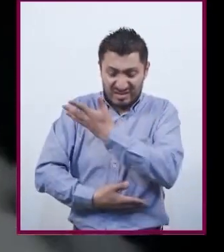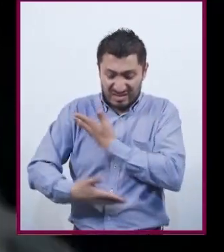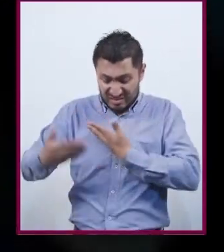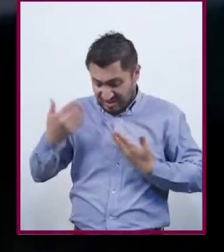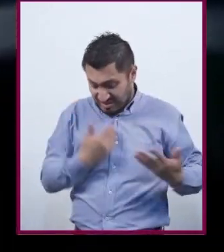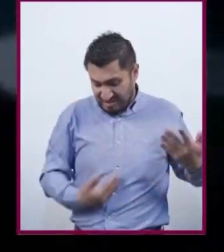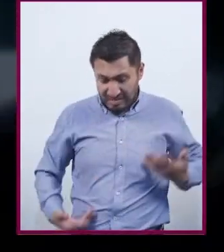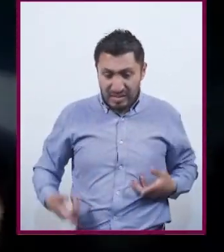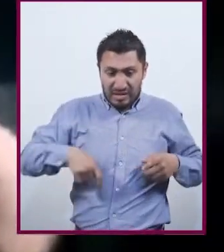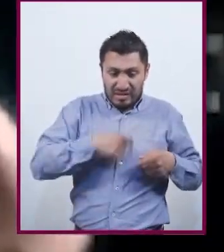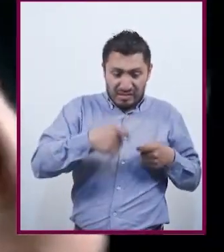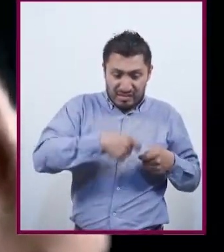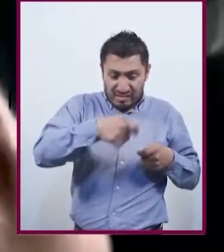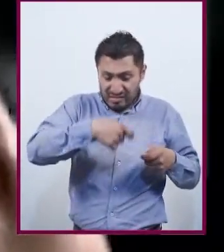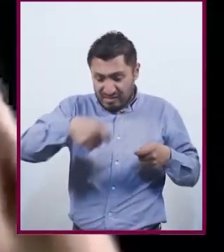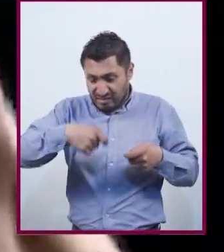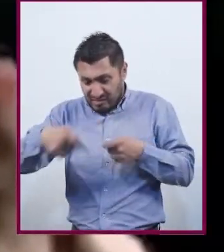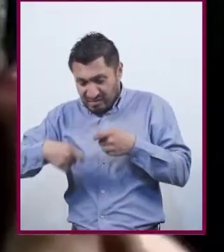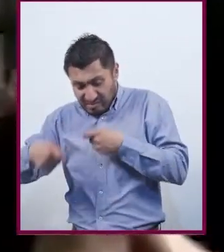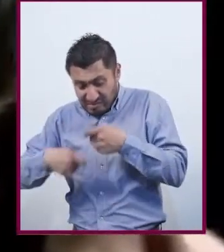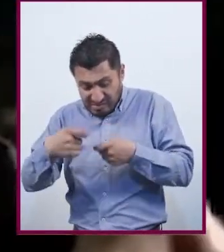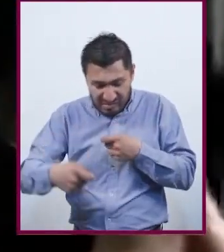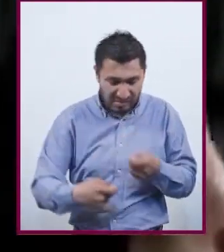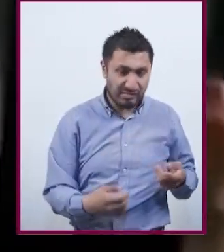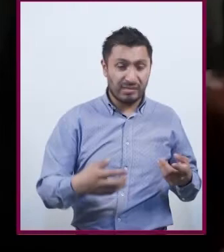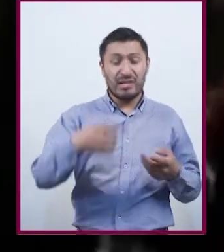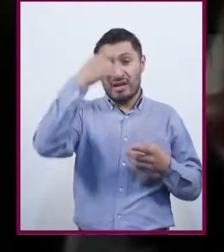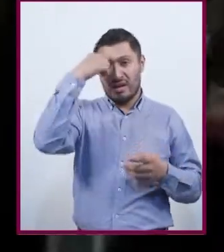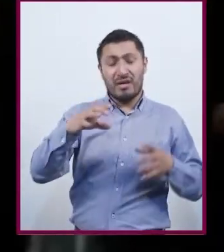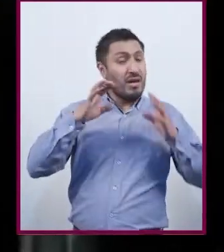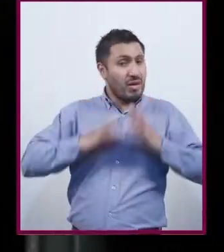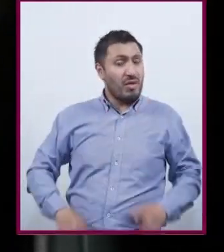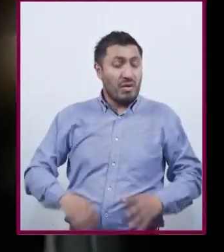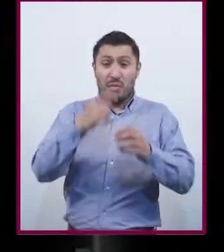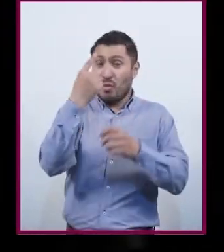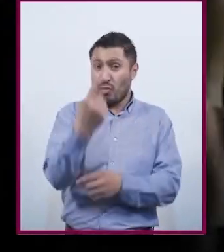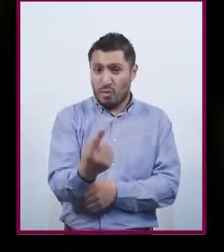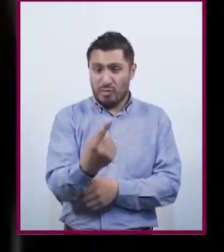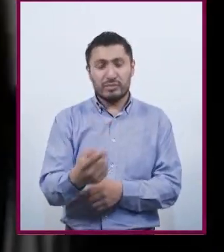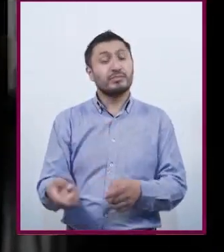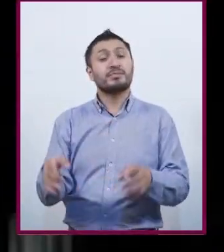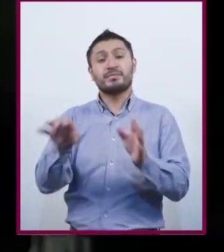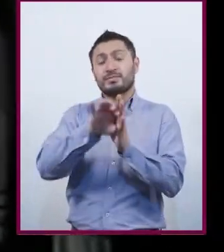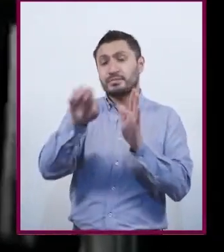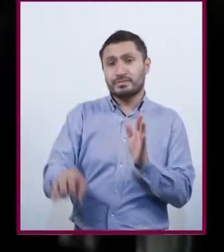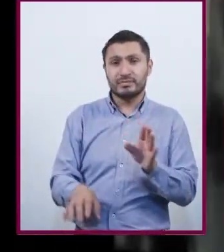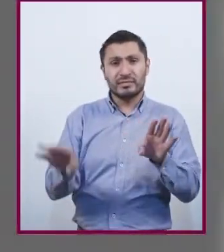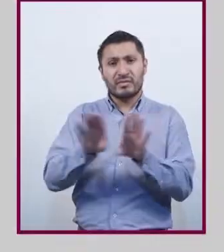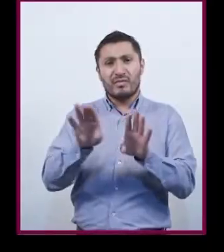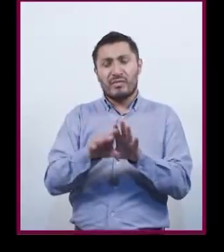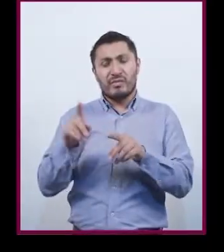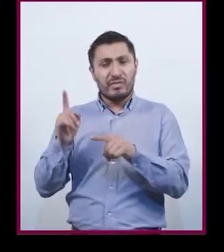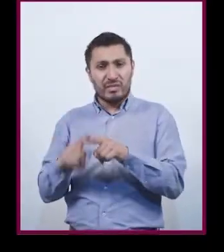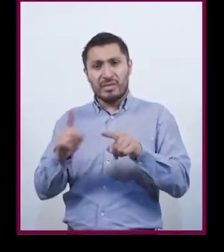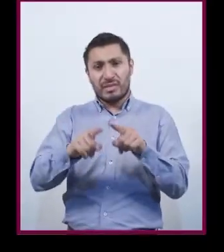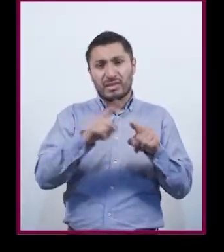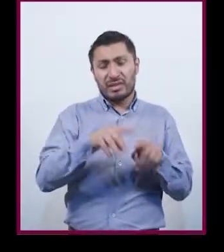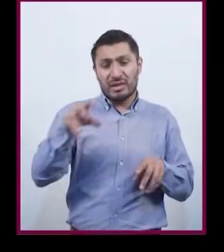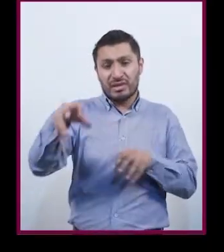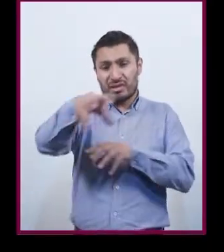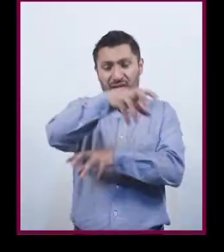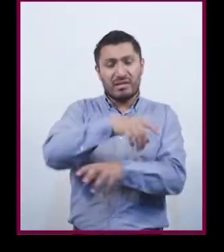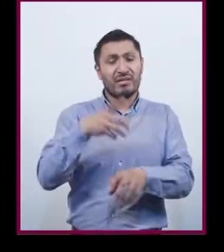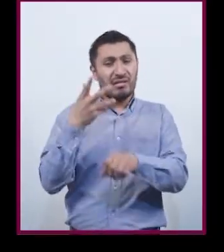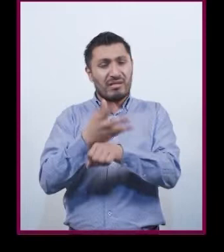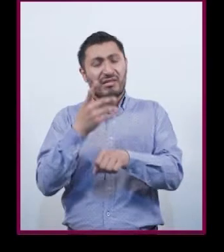diferentes partes de cadáveres previamente descuartizados. ¿Diferentes partes de cadáveres como las colonias británicas de